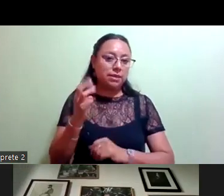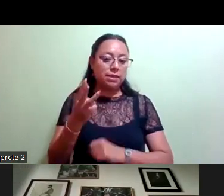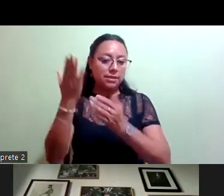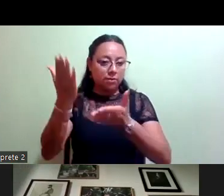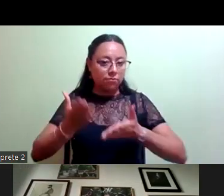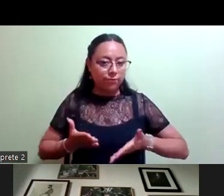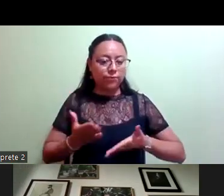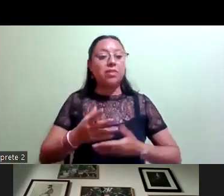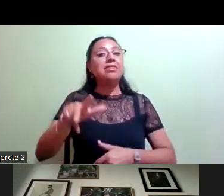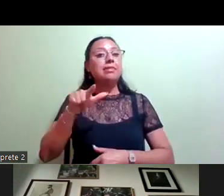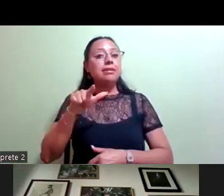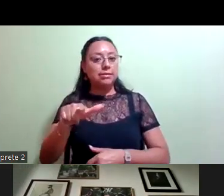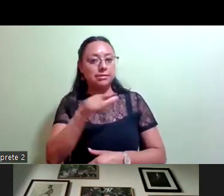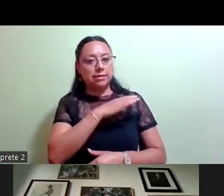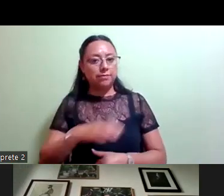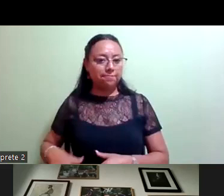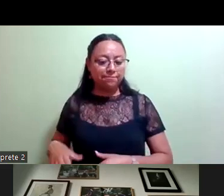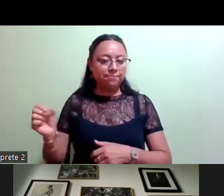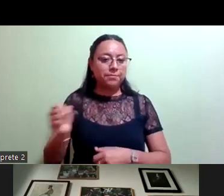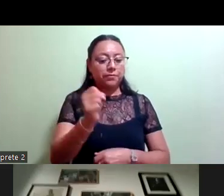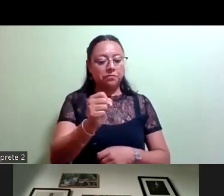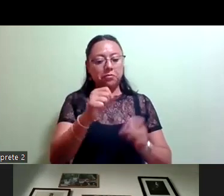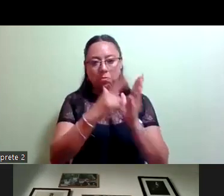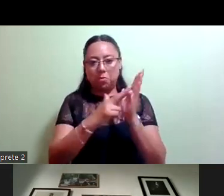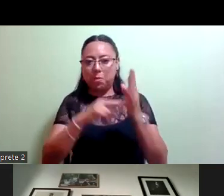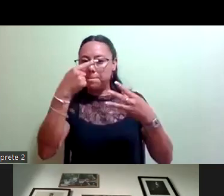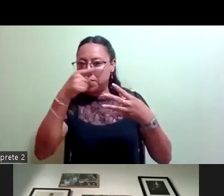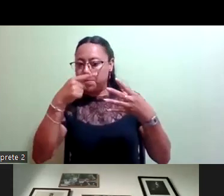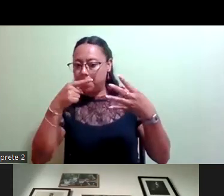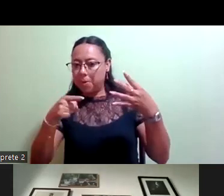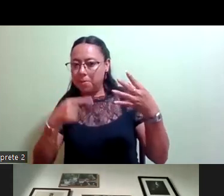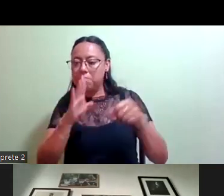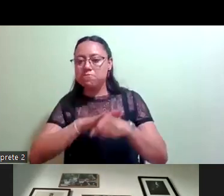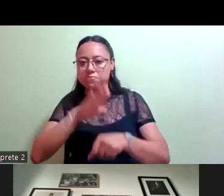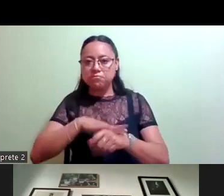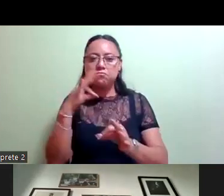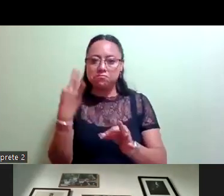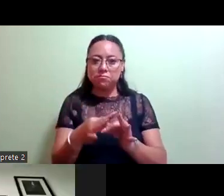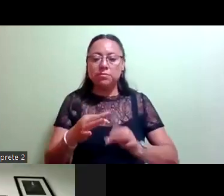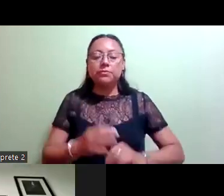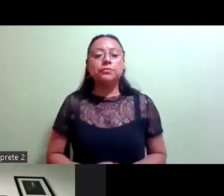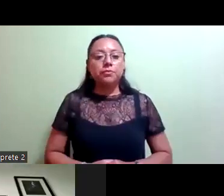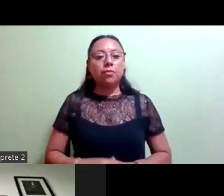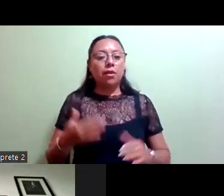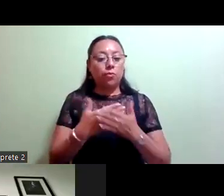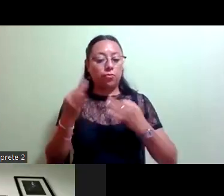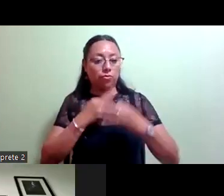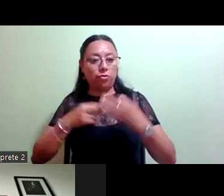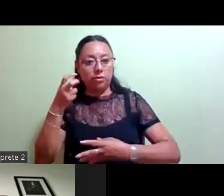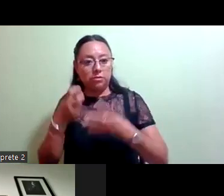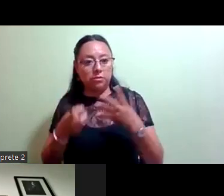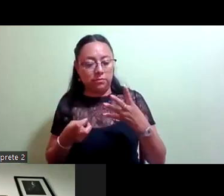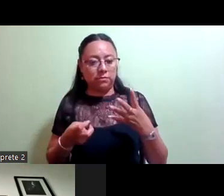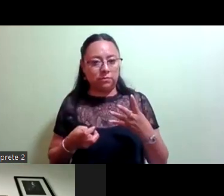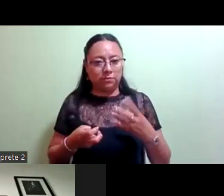17 postulaciones que cumplieron con los requisitos solicitados. Todas y cada una de las cédulas de los